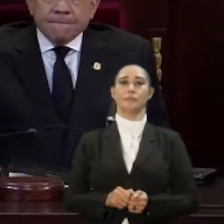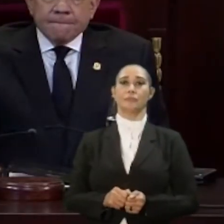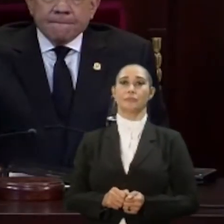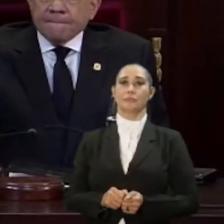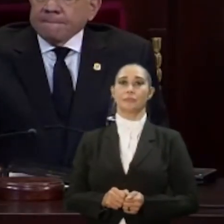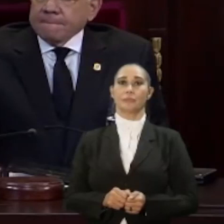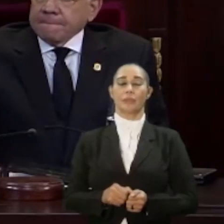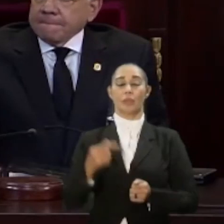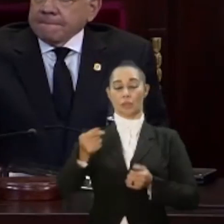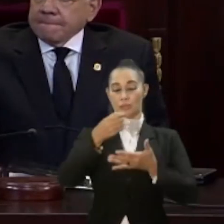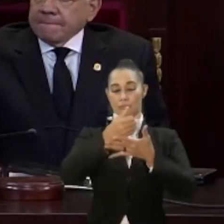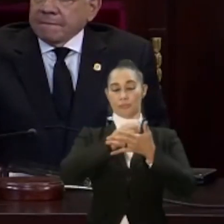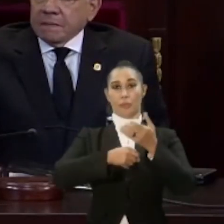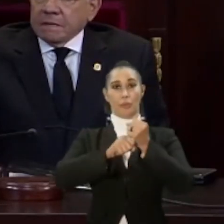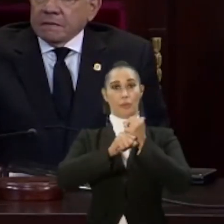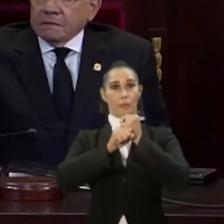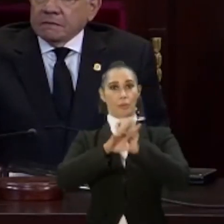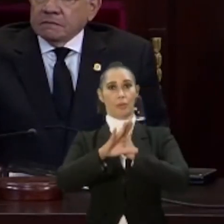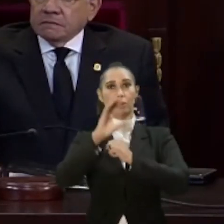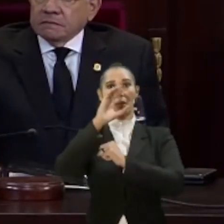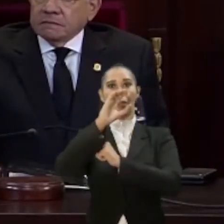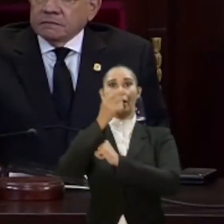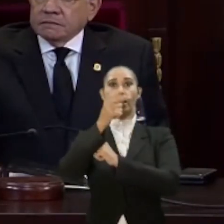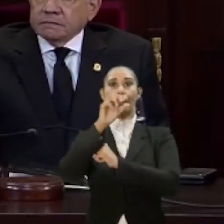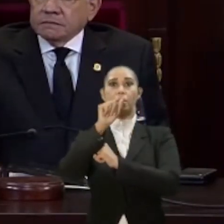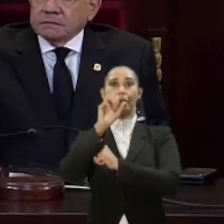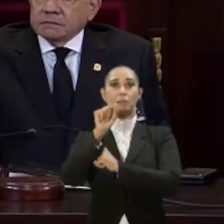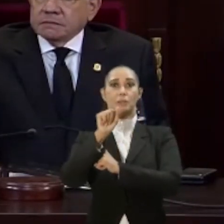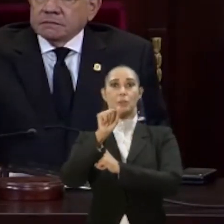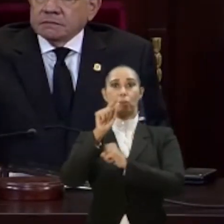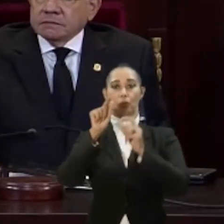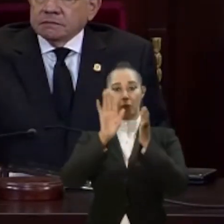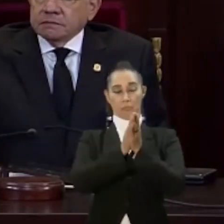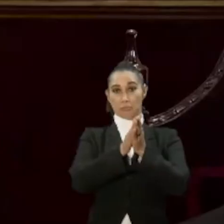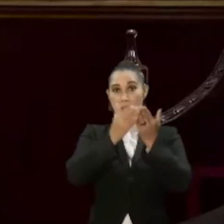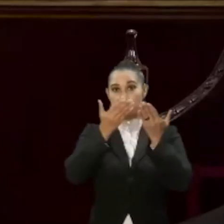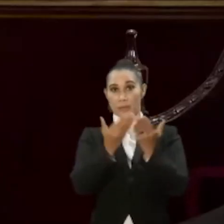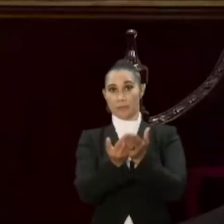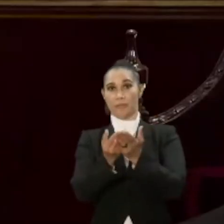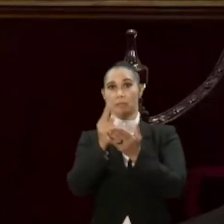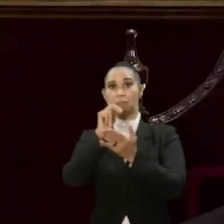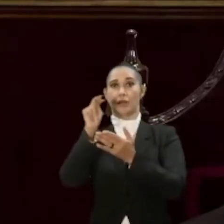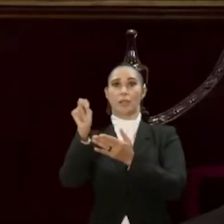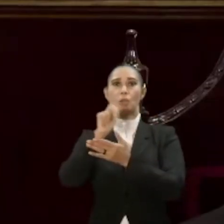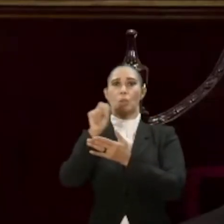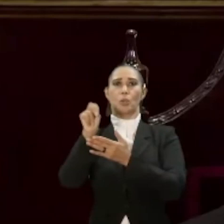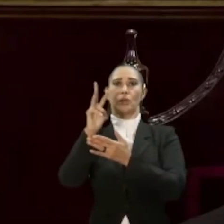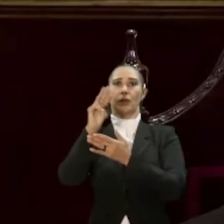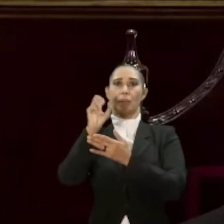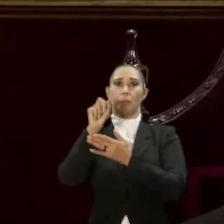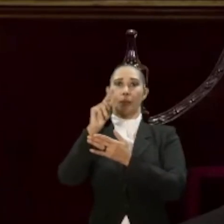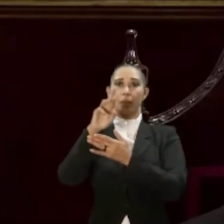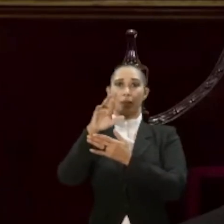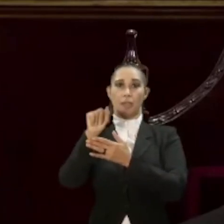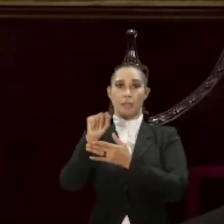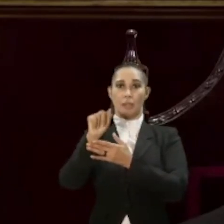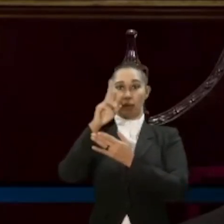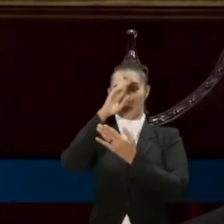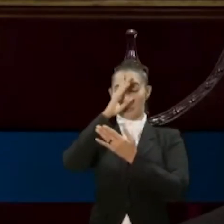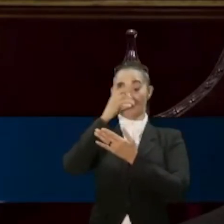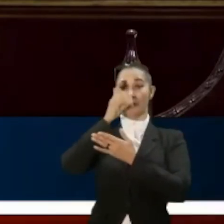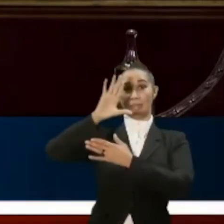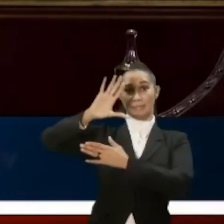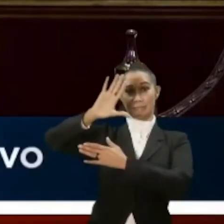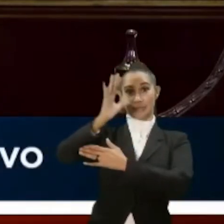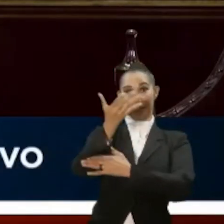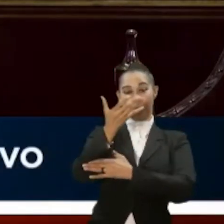que en el boletín Climate Scope de la revista norteamericana Bloomberg, en noviembre pasado la República Dominicana aparezca como el quinto destino